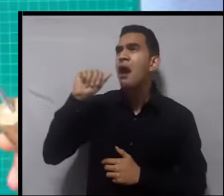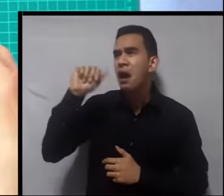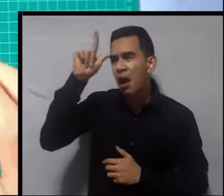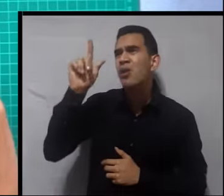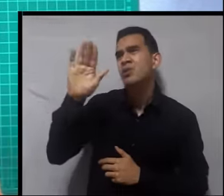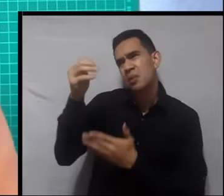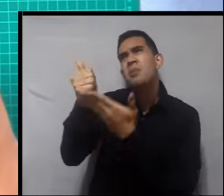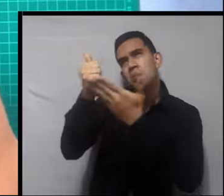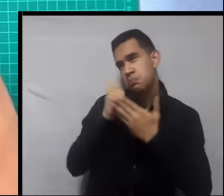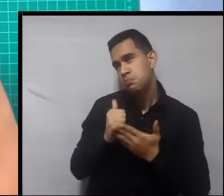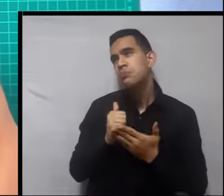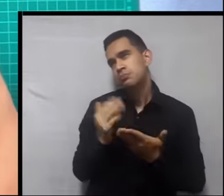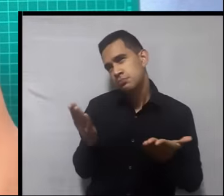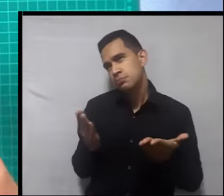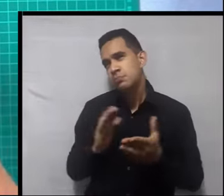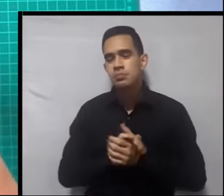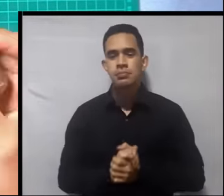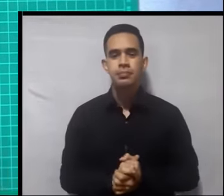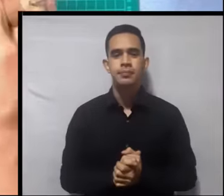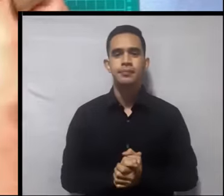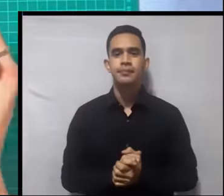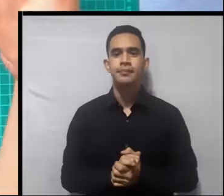adulto.